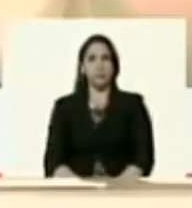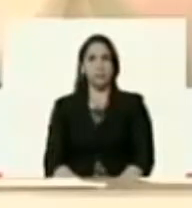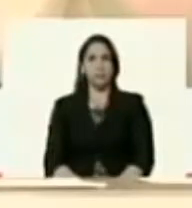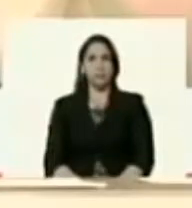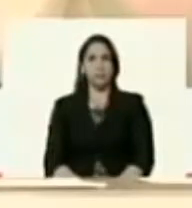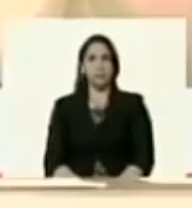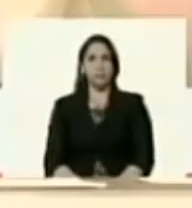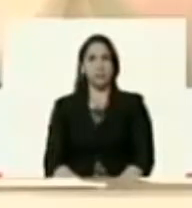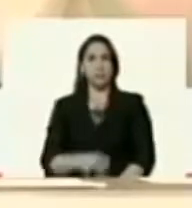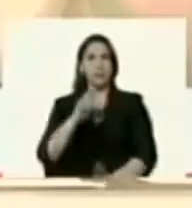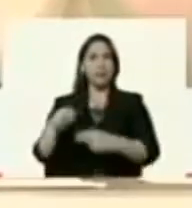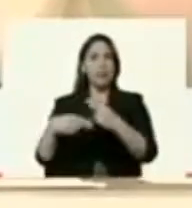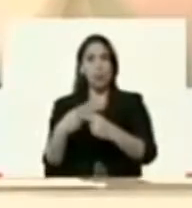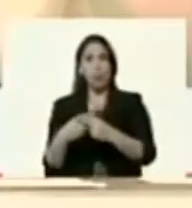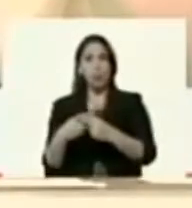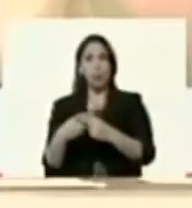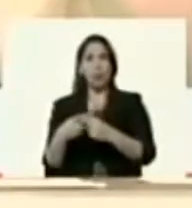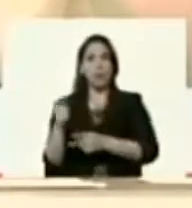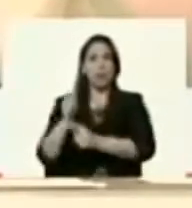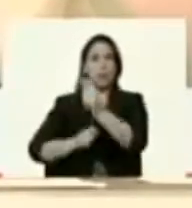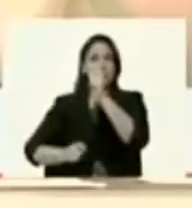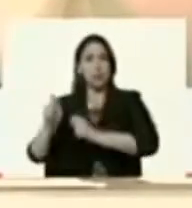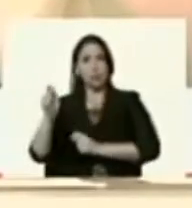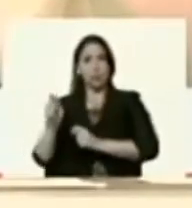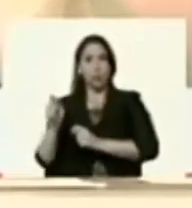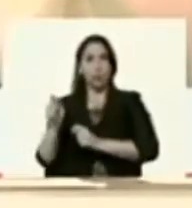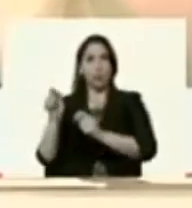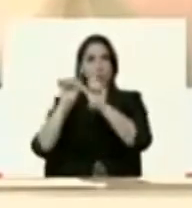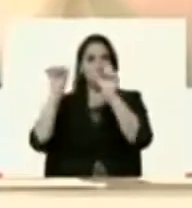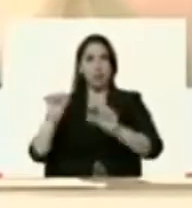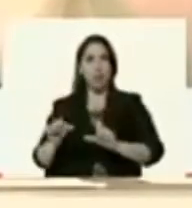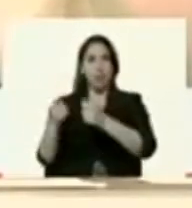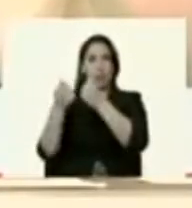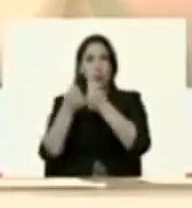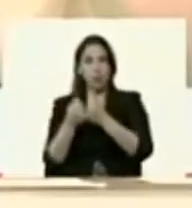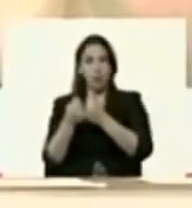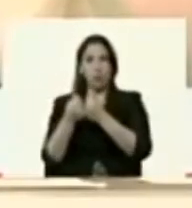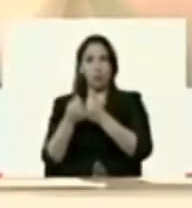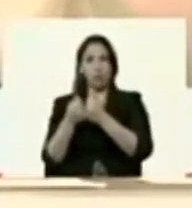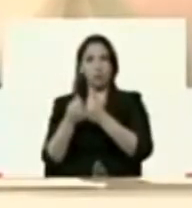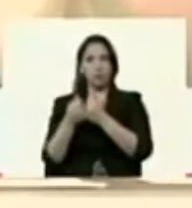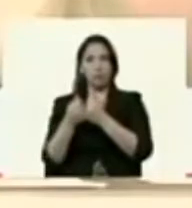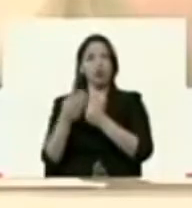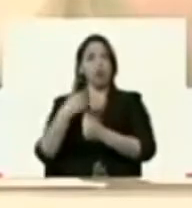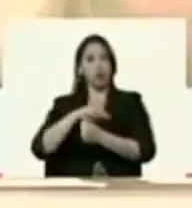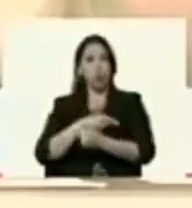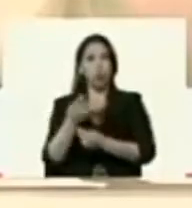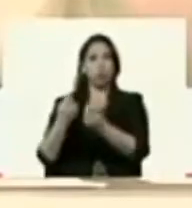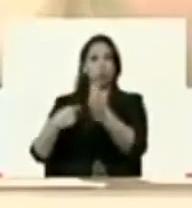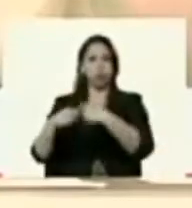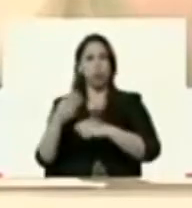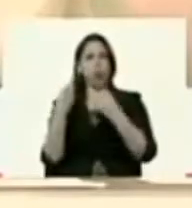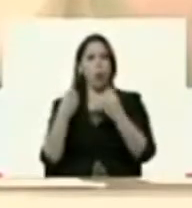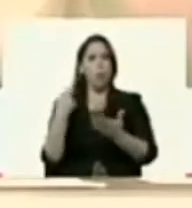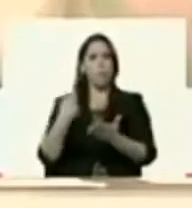ninguna transacción en el sistema monetario de Occidente. Y es lo que estamos renegociando, cómo